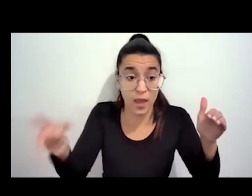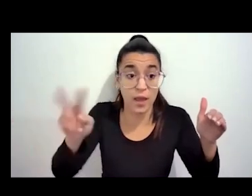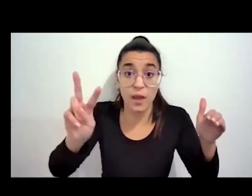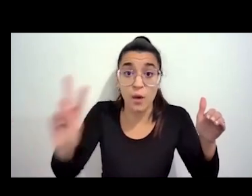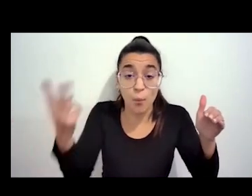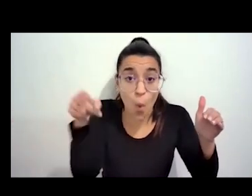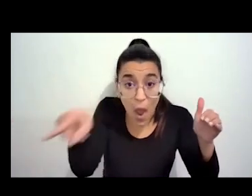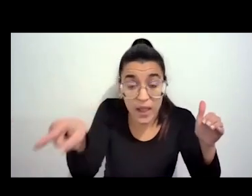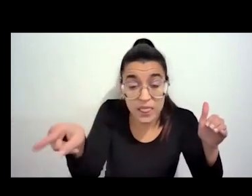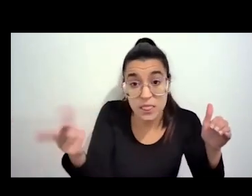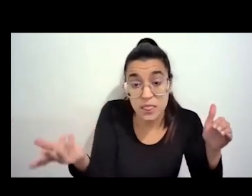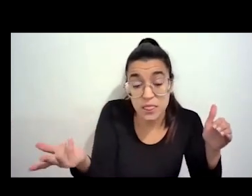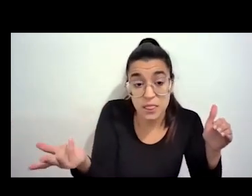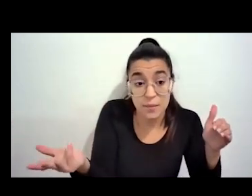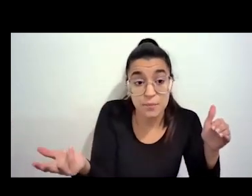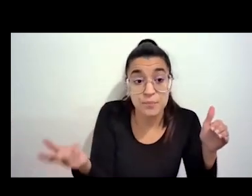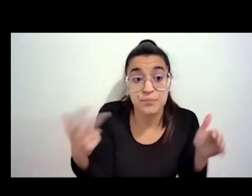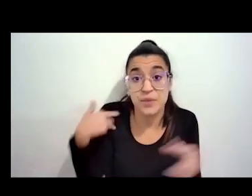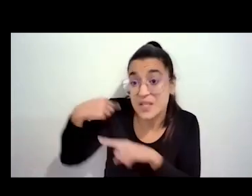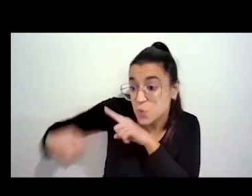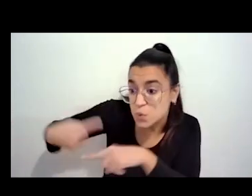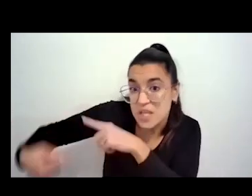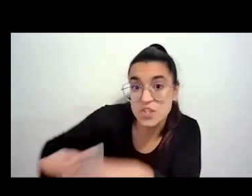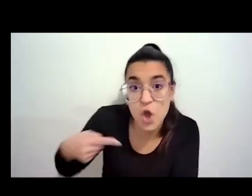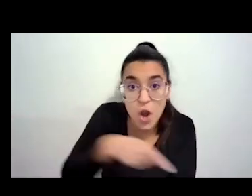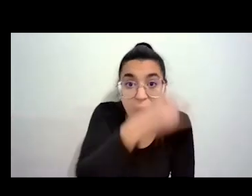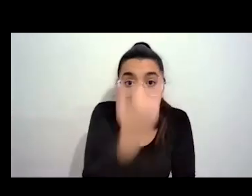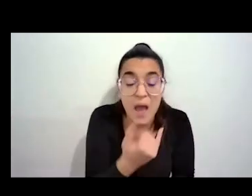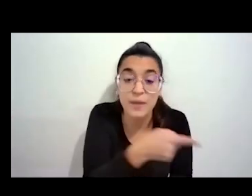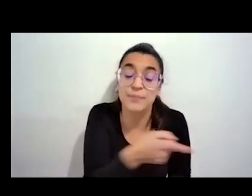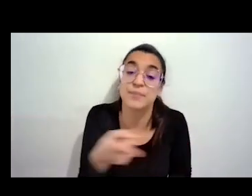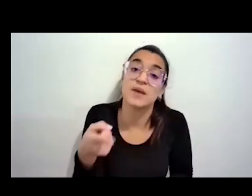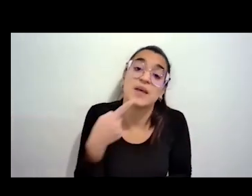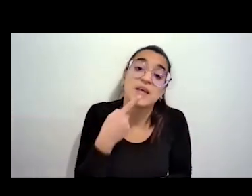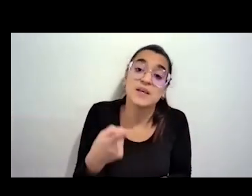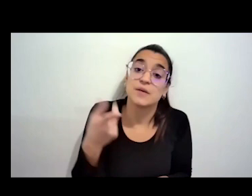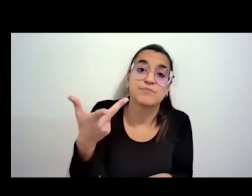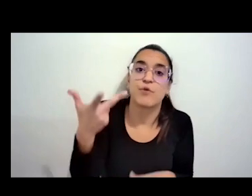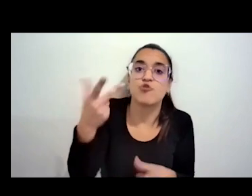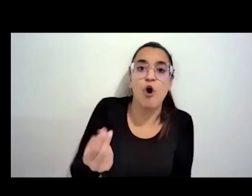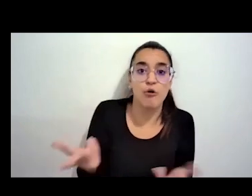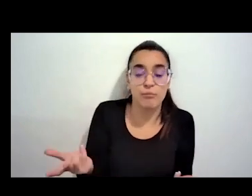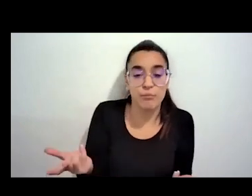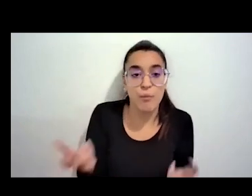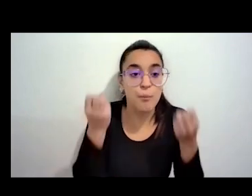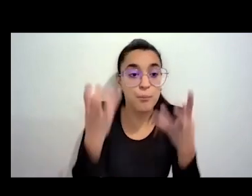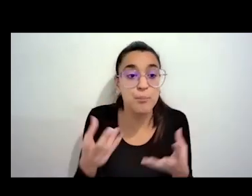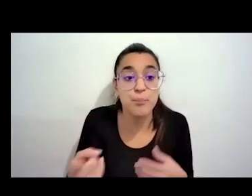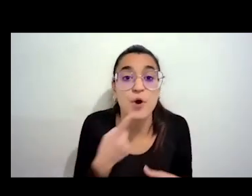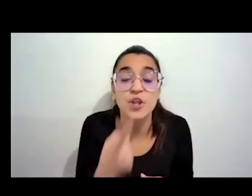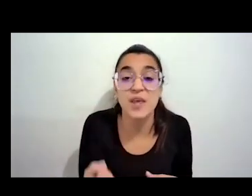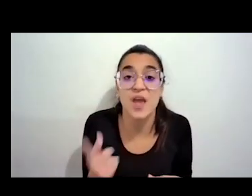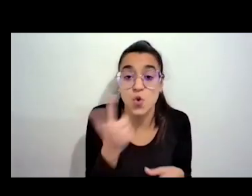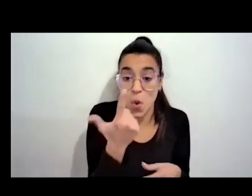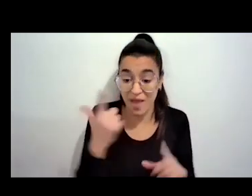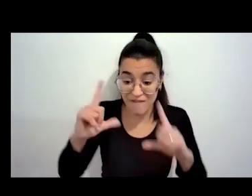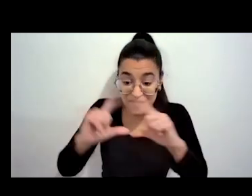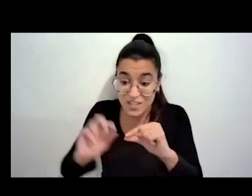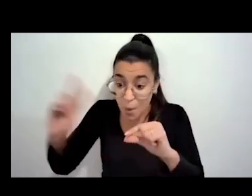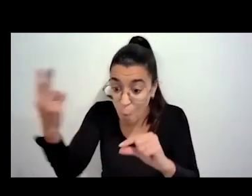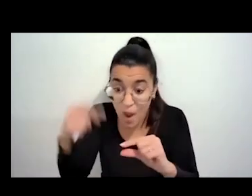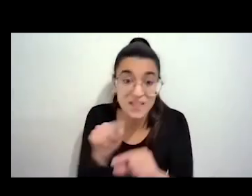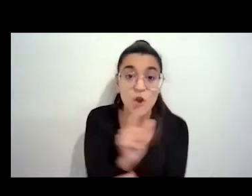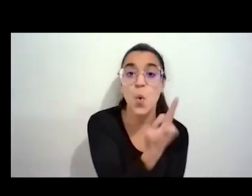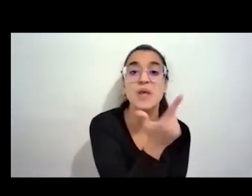de su sucesión. La respuesta negativa se imponía, porque el que no existe a la fecha de la muerte